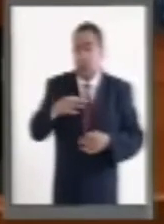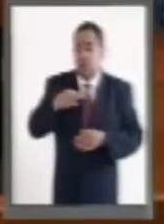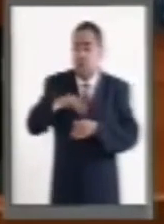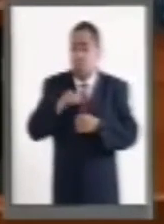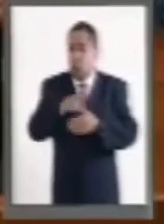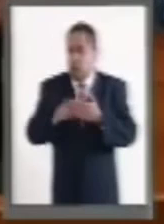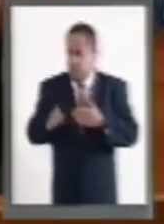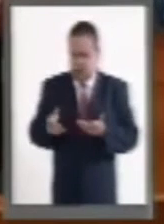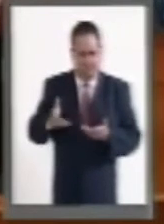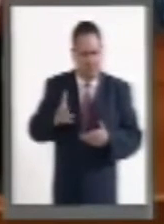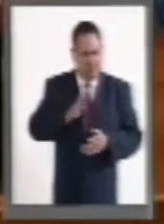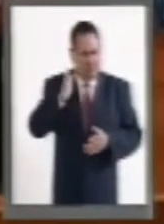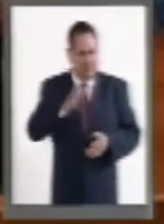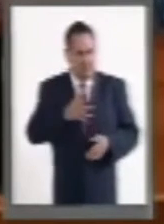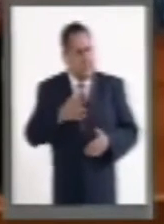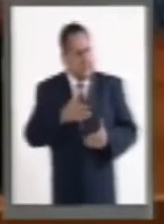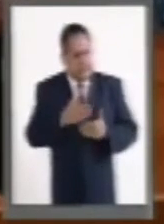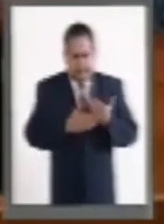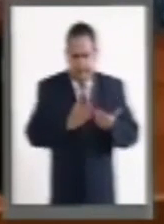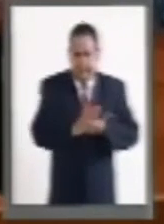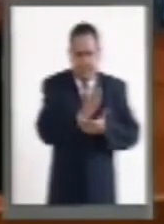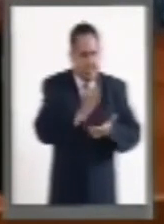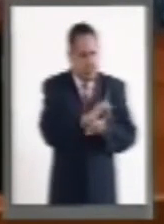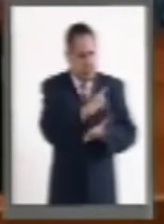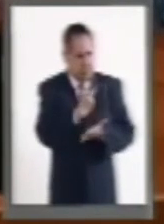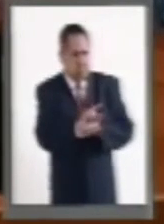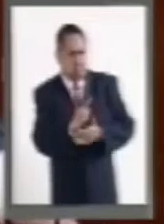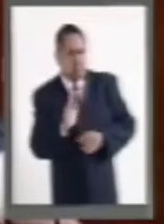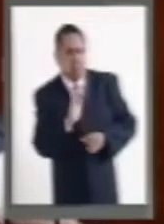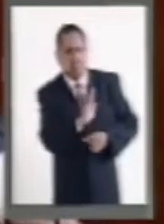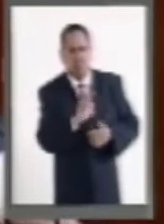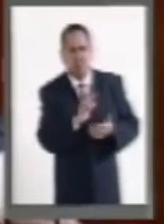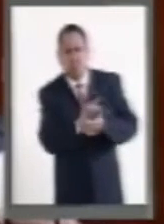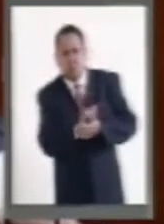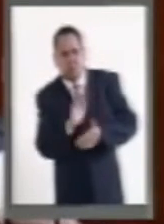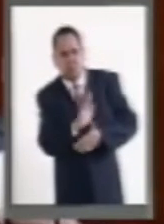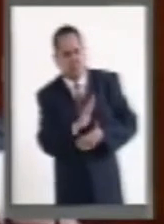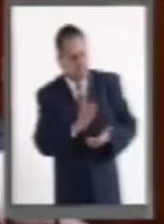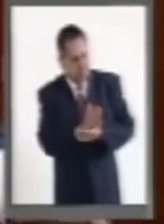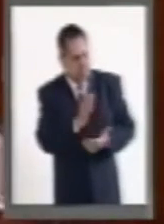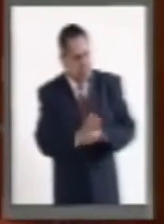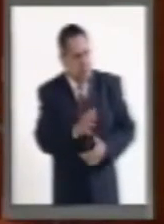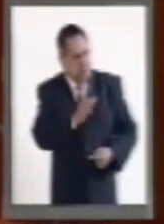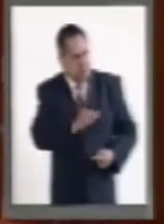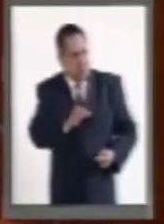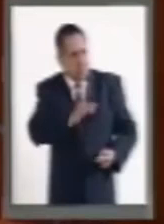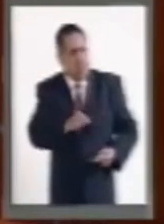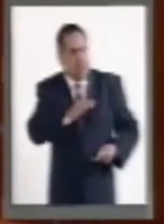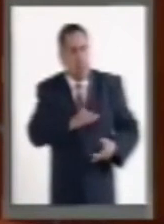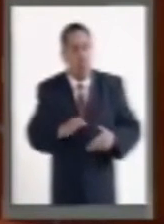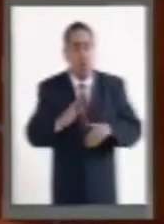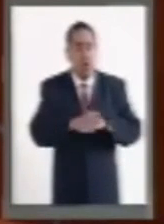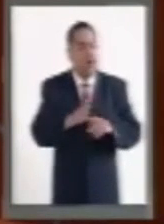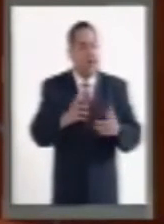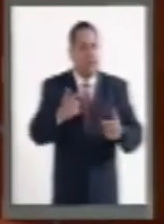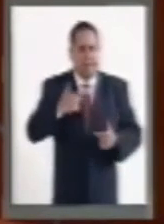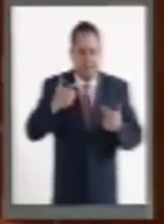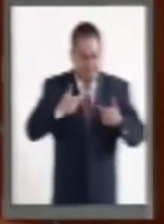las cuales fuimos superando en el marco de la legalidad, sencillamente porque nos asistía la